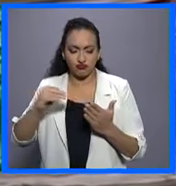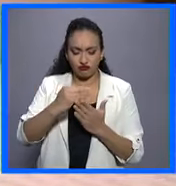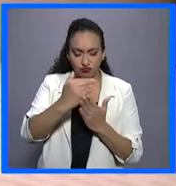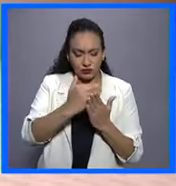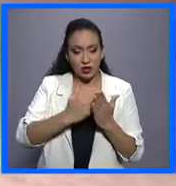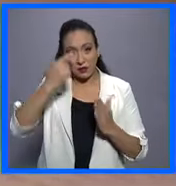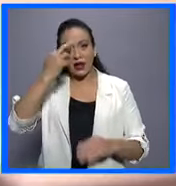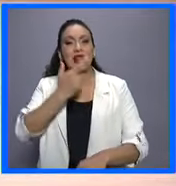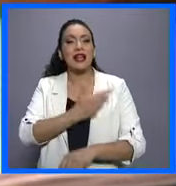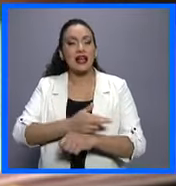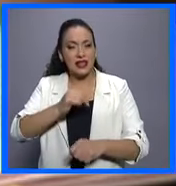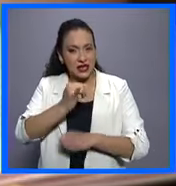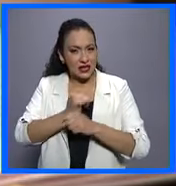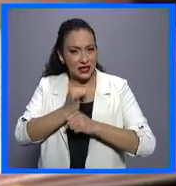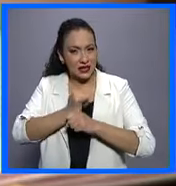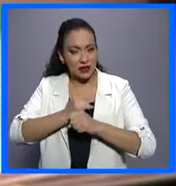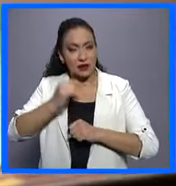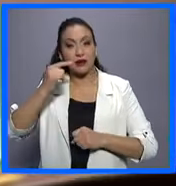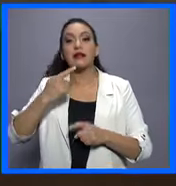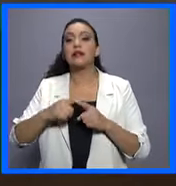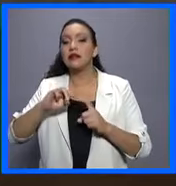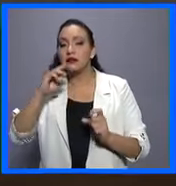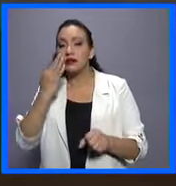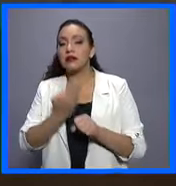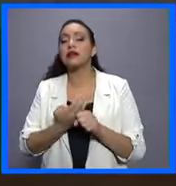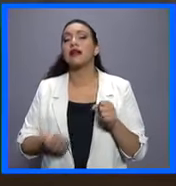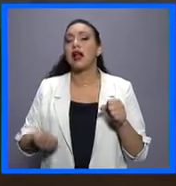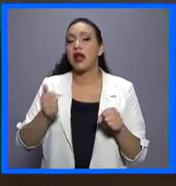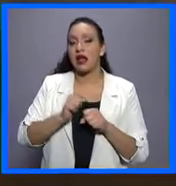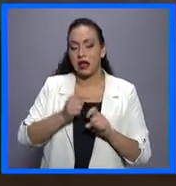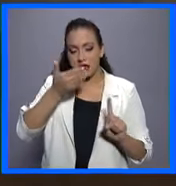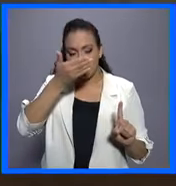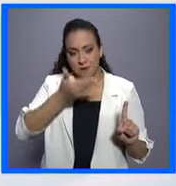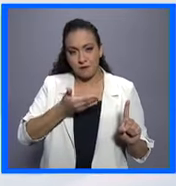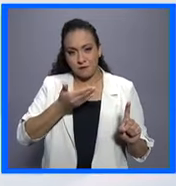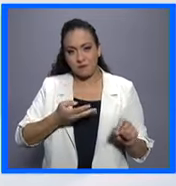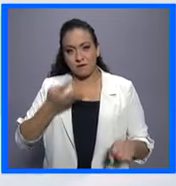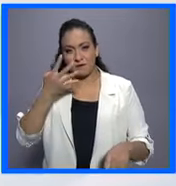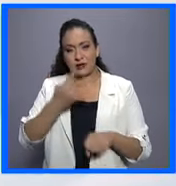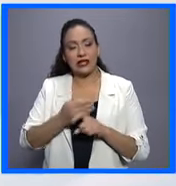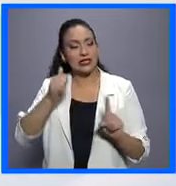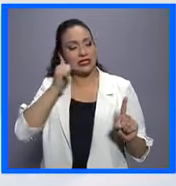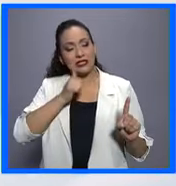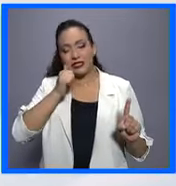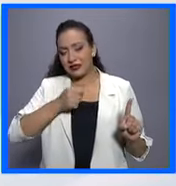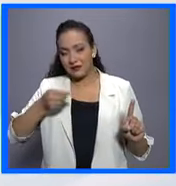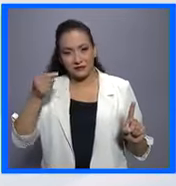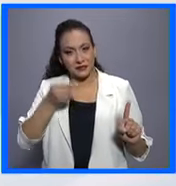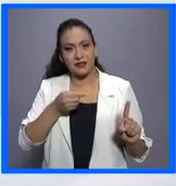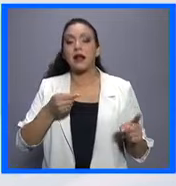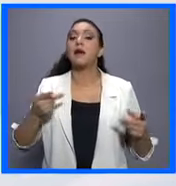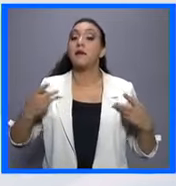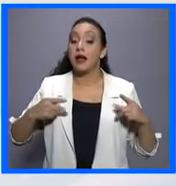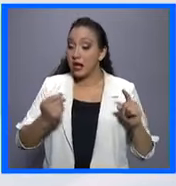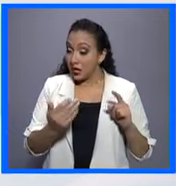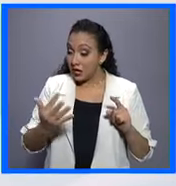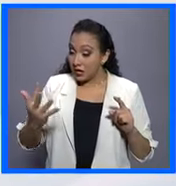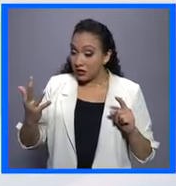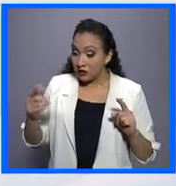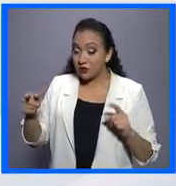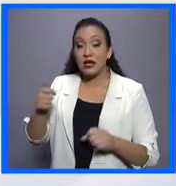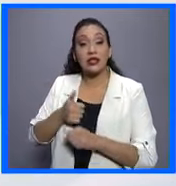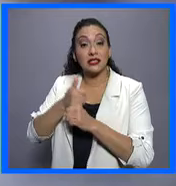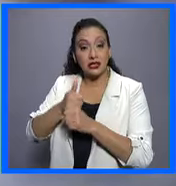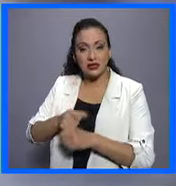del procedimiento de investigación de responsabilidad administrativa y salvaguardar la integridad de las personas